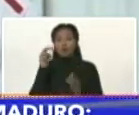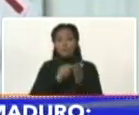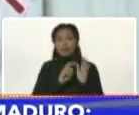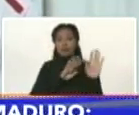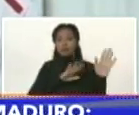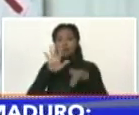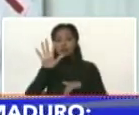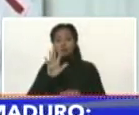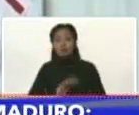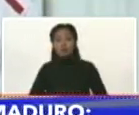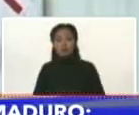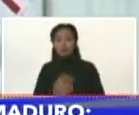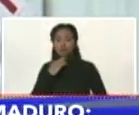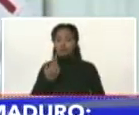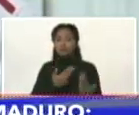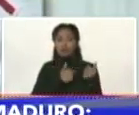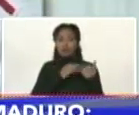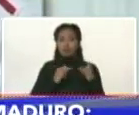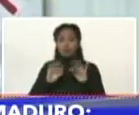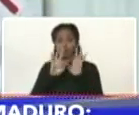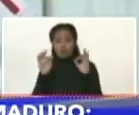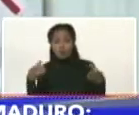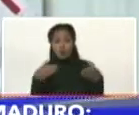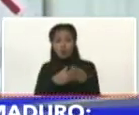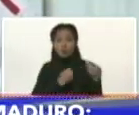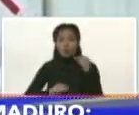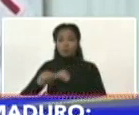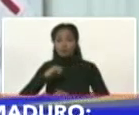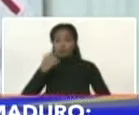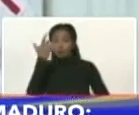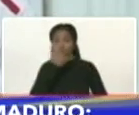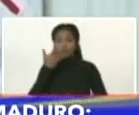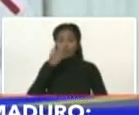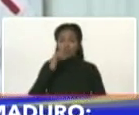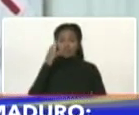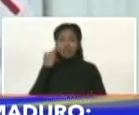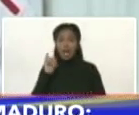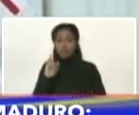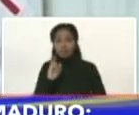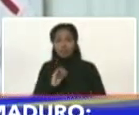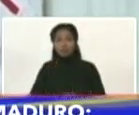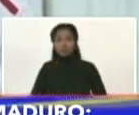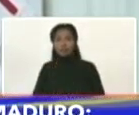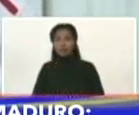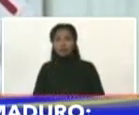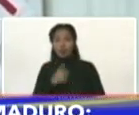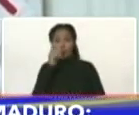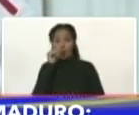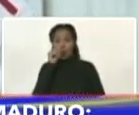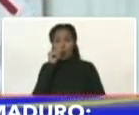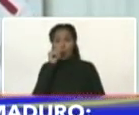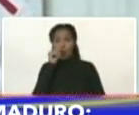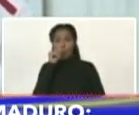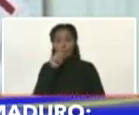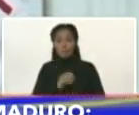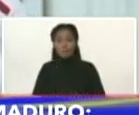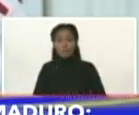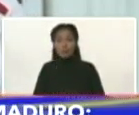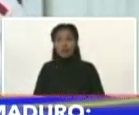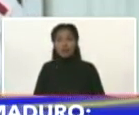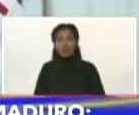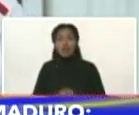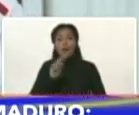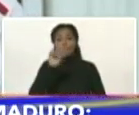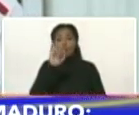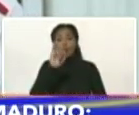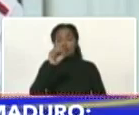venido representando a los movimientos afrodescendientes y sociales de Haití. Se trata de Jean-Charles Moïse.